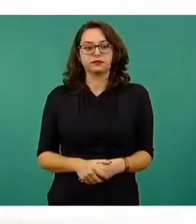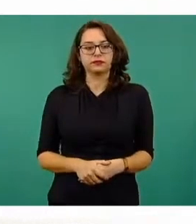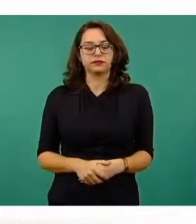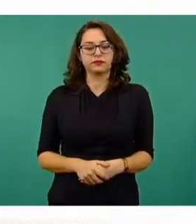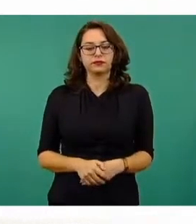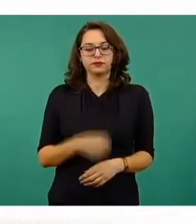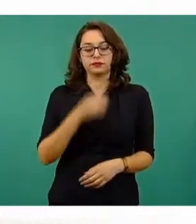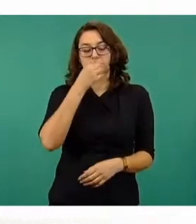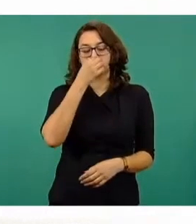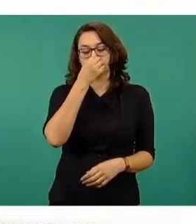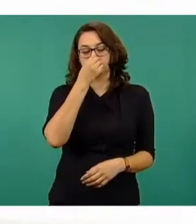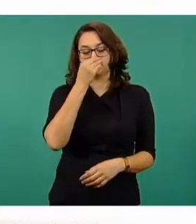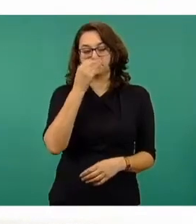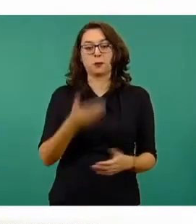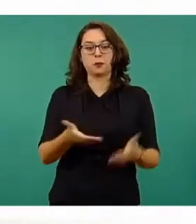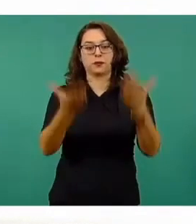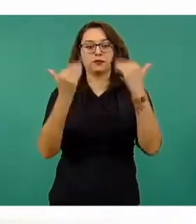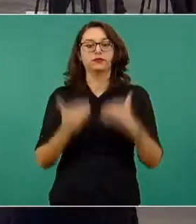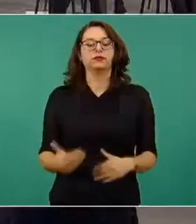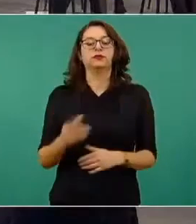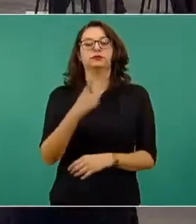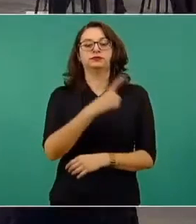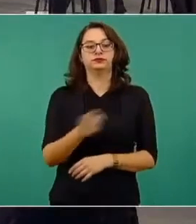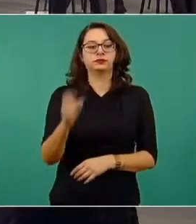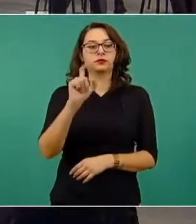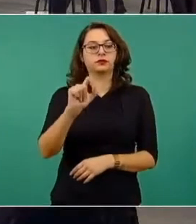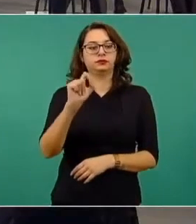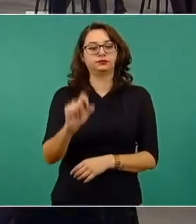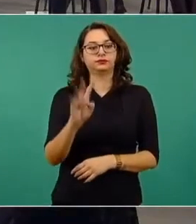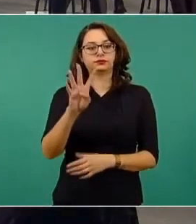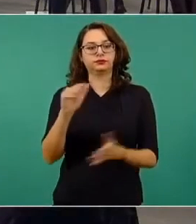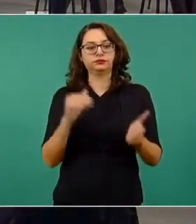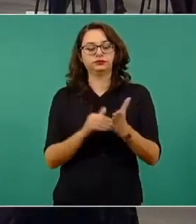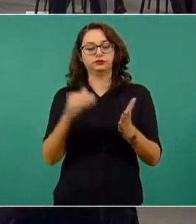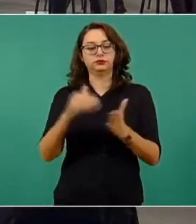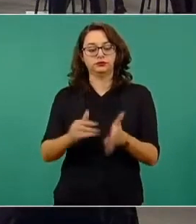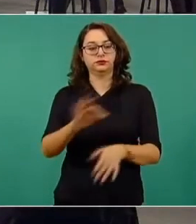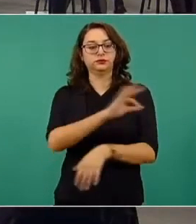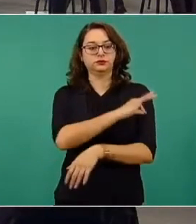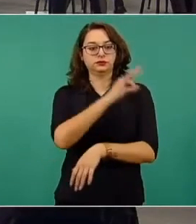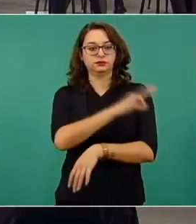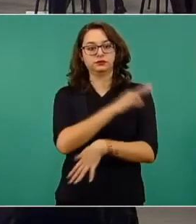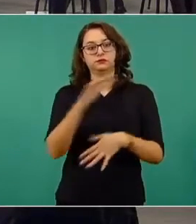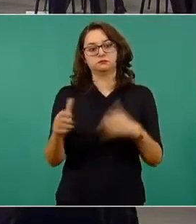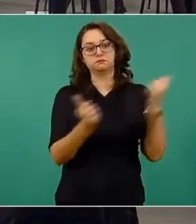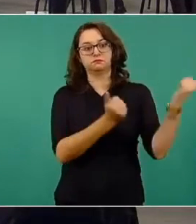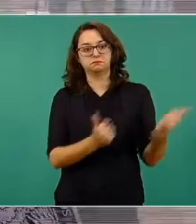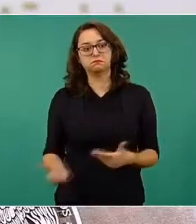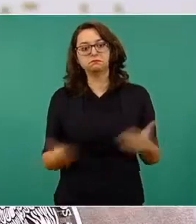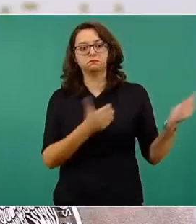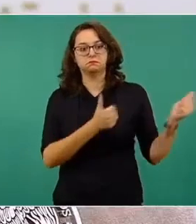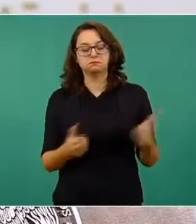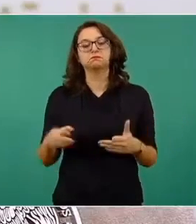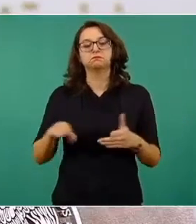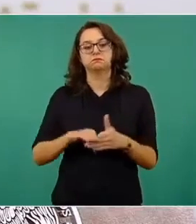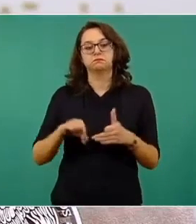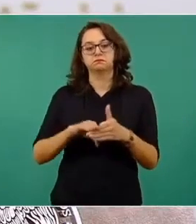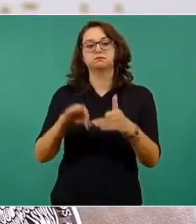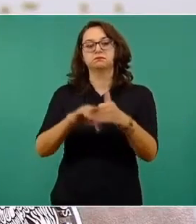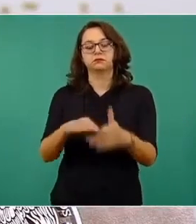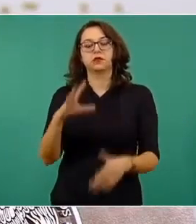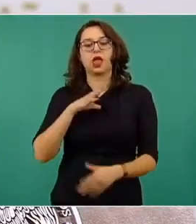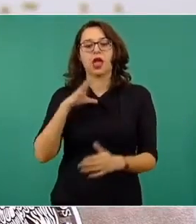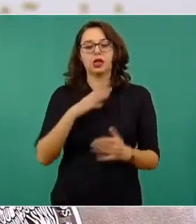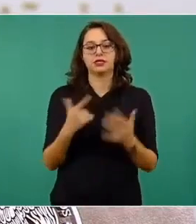recibido casi 124 millones de dosis de estas vacunas que se utilizan en México, 7 clases